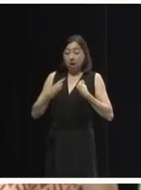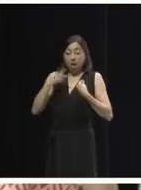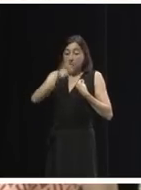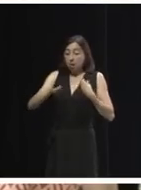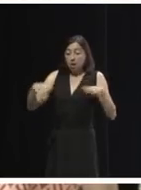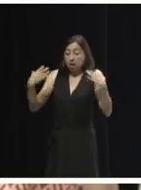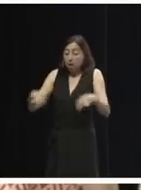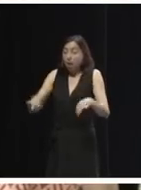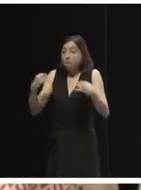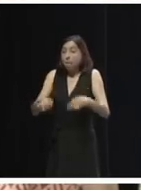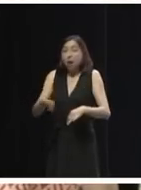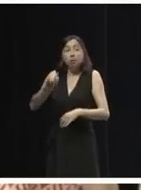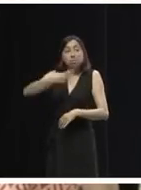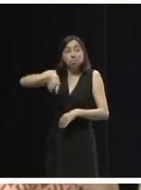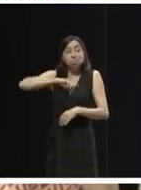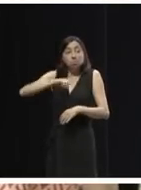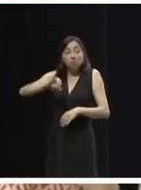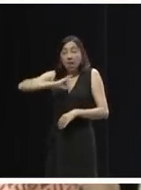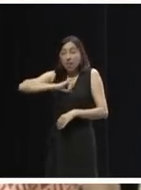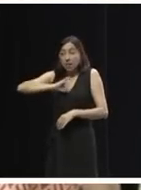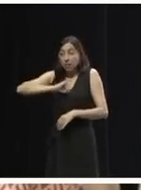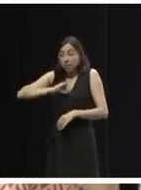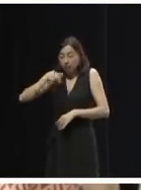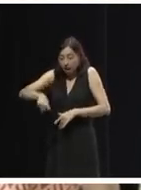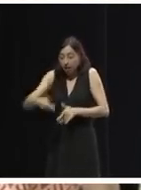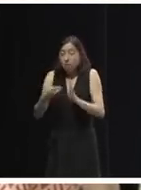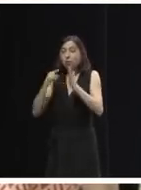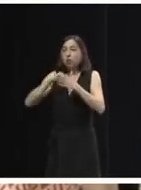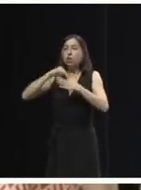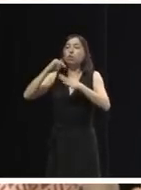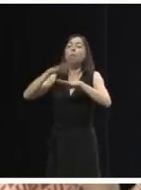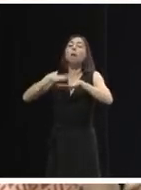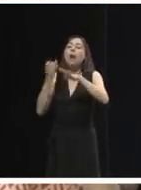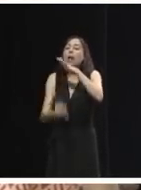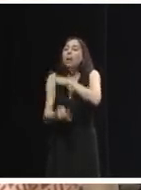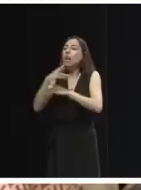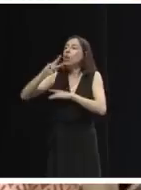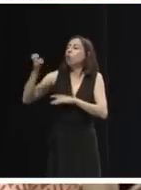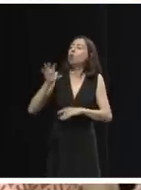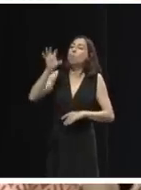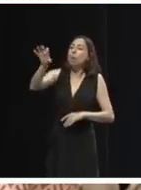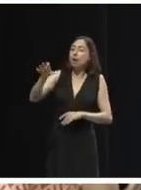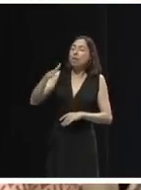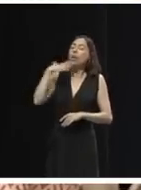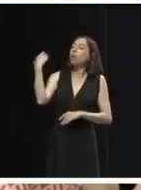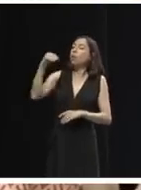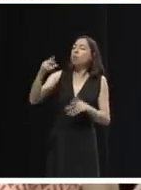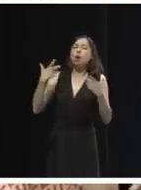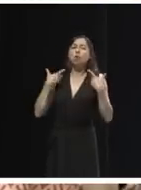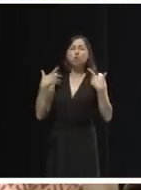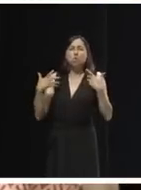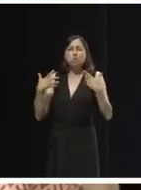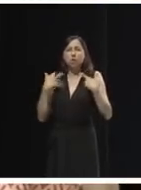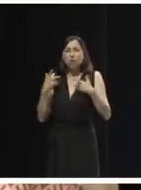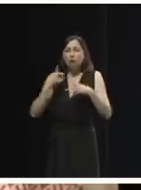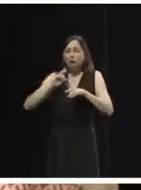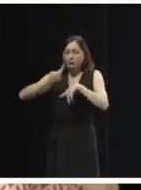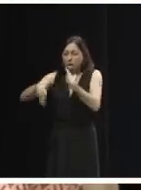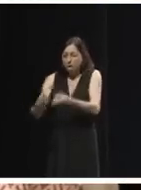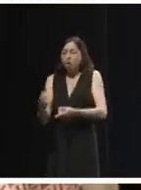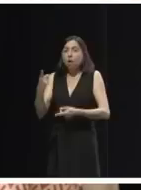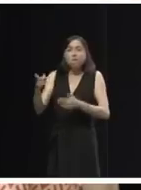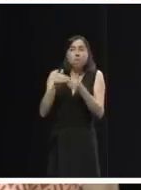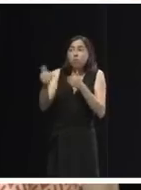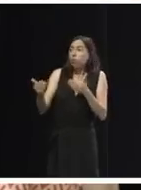los que se identifican con este proyecto para construir otro país, la de los jóvenes que están sufriendo a diario el discurso tina de no hay futuro